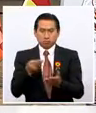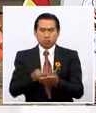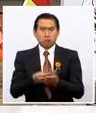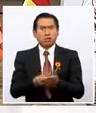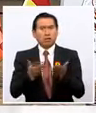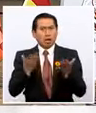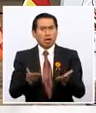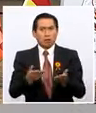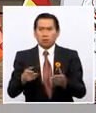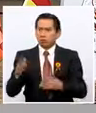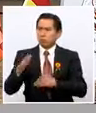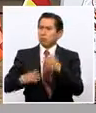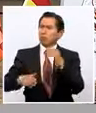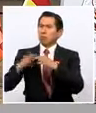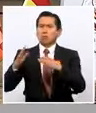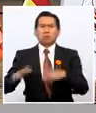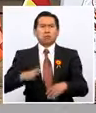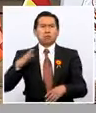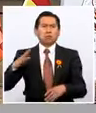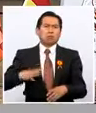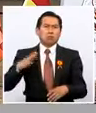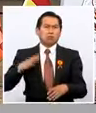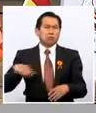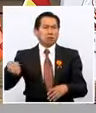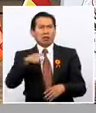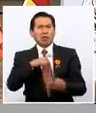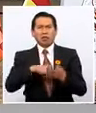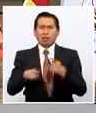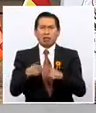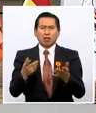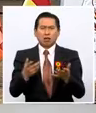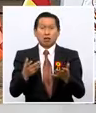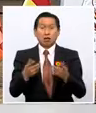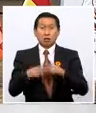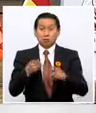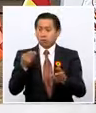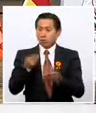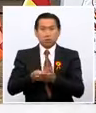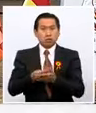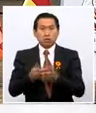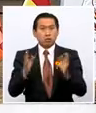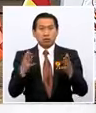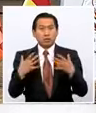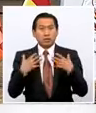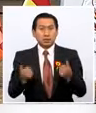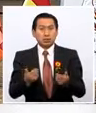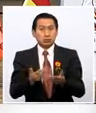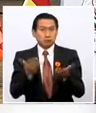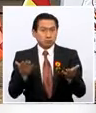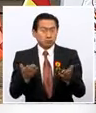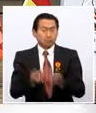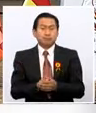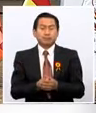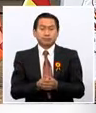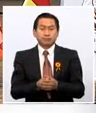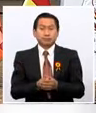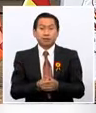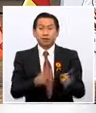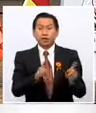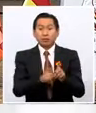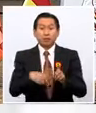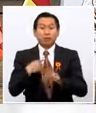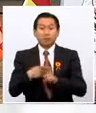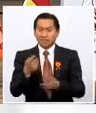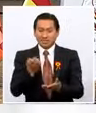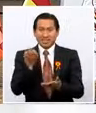para palacios lujos y amistades pero no había plata para salud y además de una